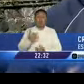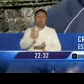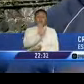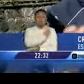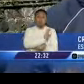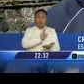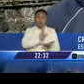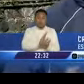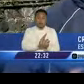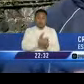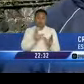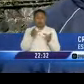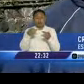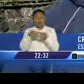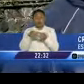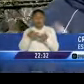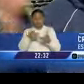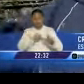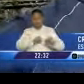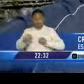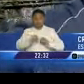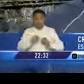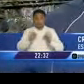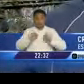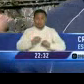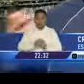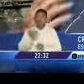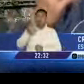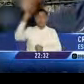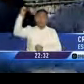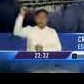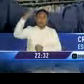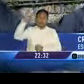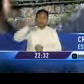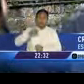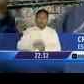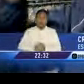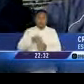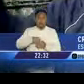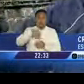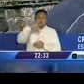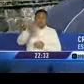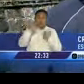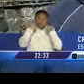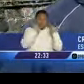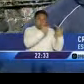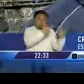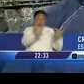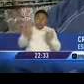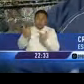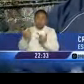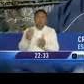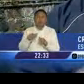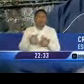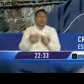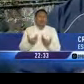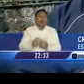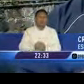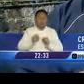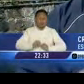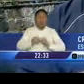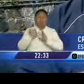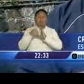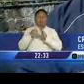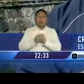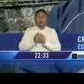barrios, los comités de gestión de riesgos, aprovechando el sol, deberían salir a ver y revisar su entorno. Y en el chat comunitario